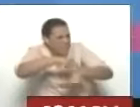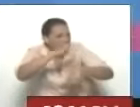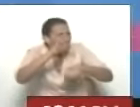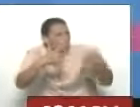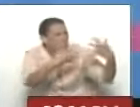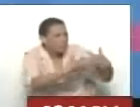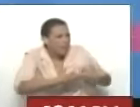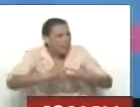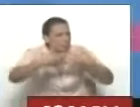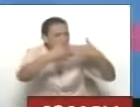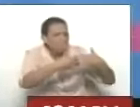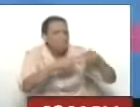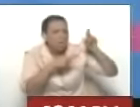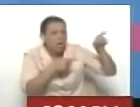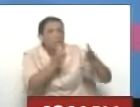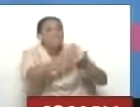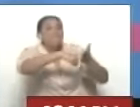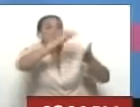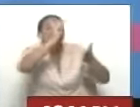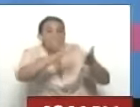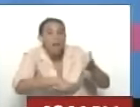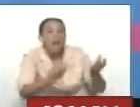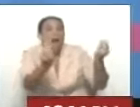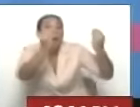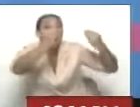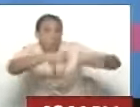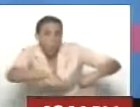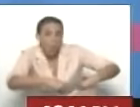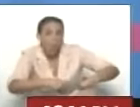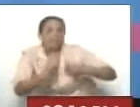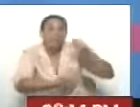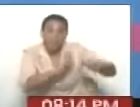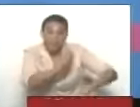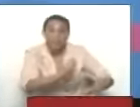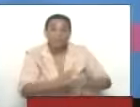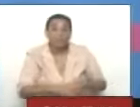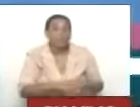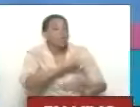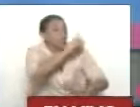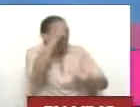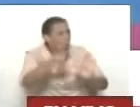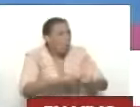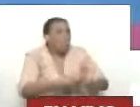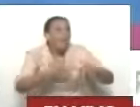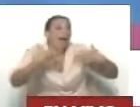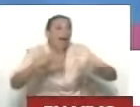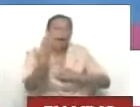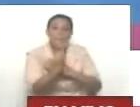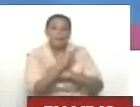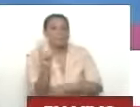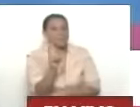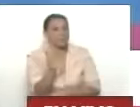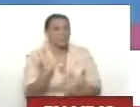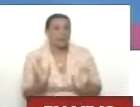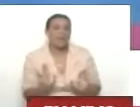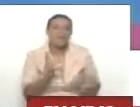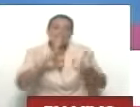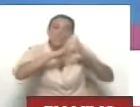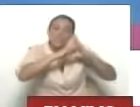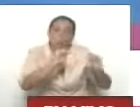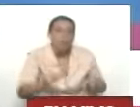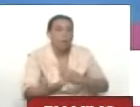Unidos de Norteamérica firmó un acuerdo y debió haber levantado todas las sanciones a Venezuela.